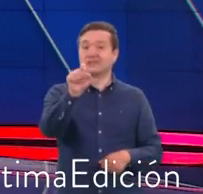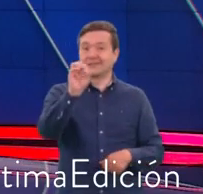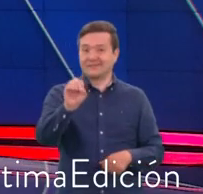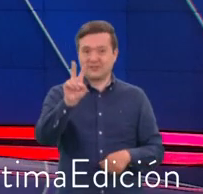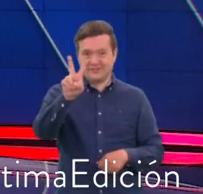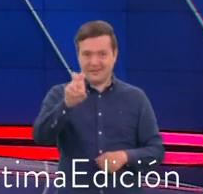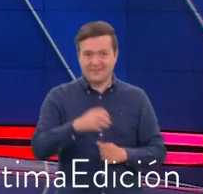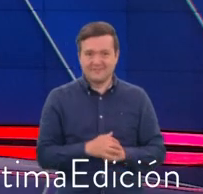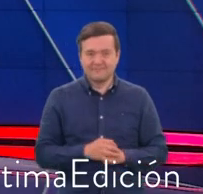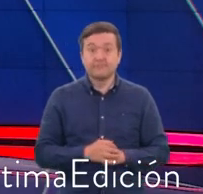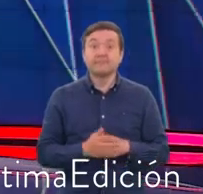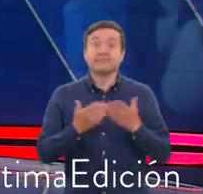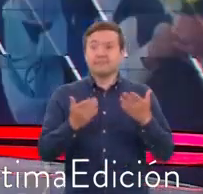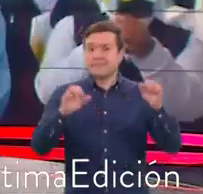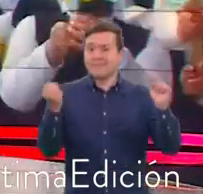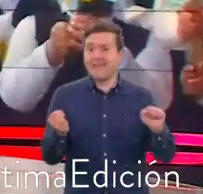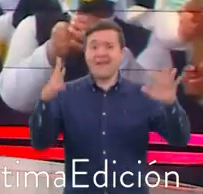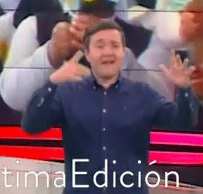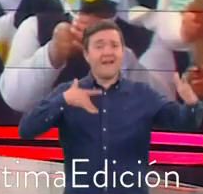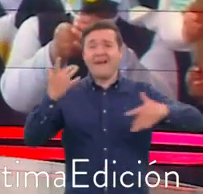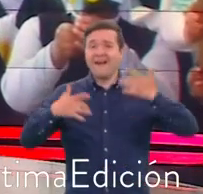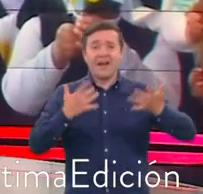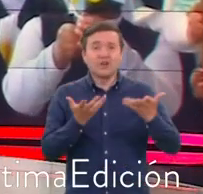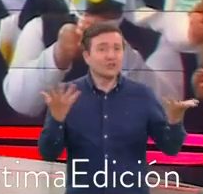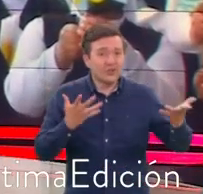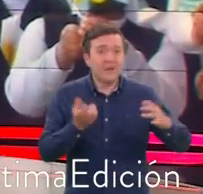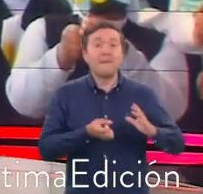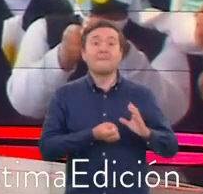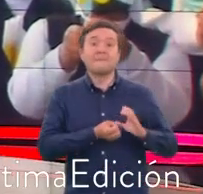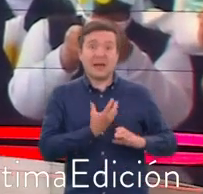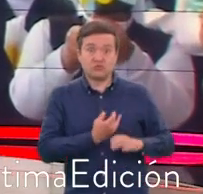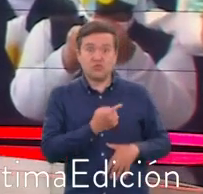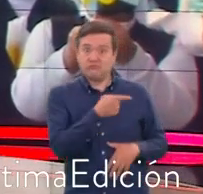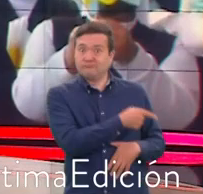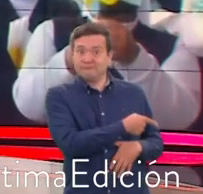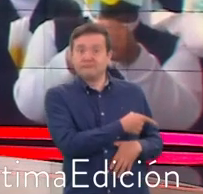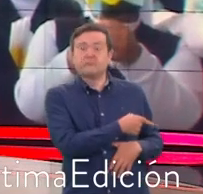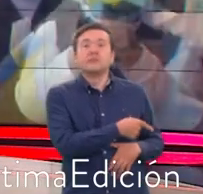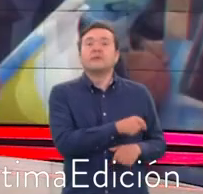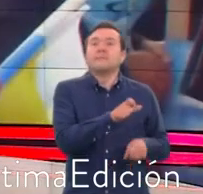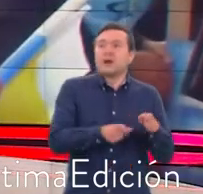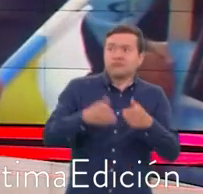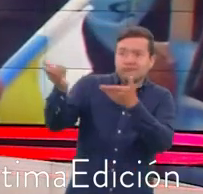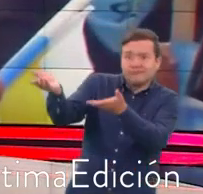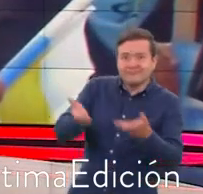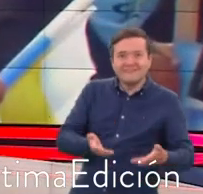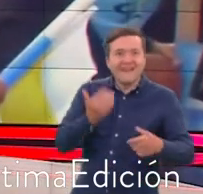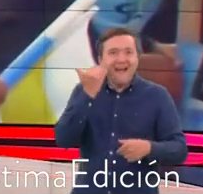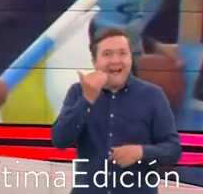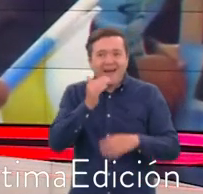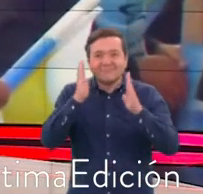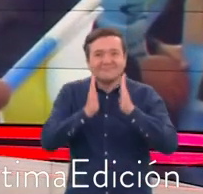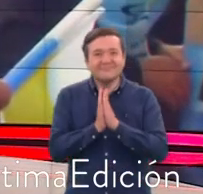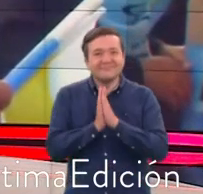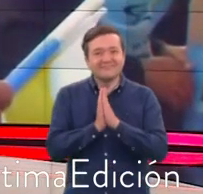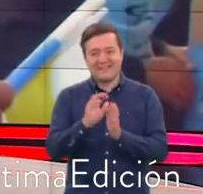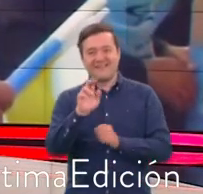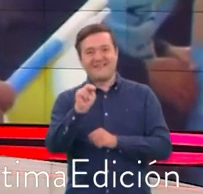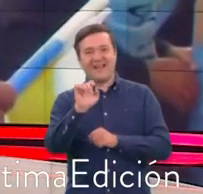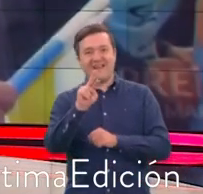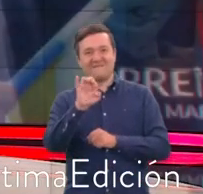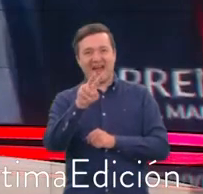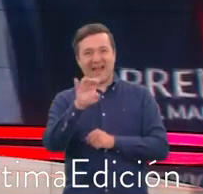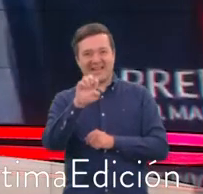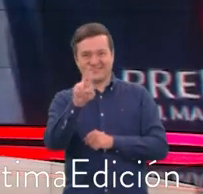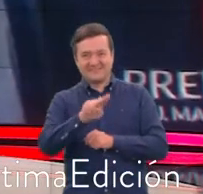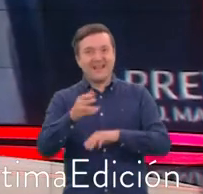Con alegría y jolgorio fue recibida en Pasto la hermana Gloria Cecilia Narváez, quien estuvo secuestrada en Malí por un grupo aliado de Al Qaeda. La religiosa fue